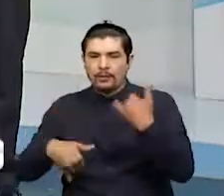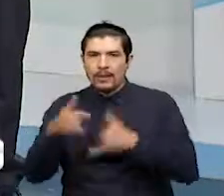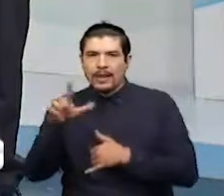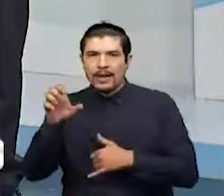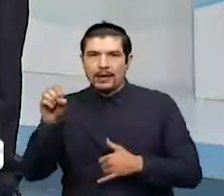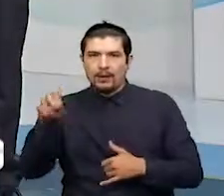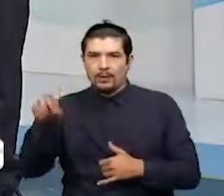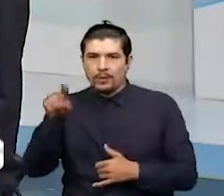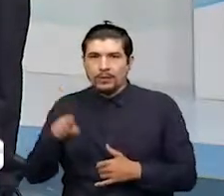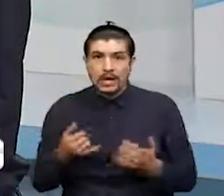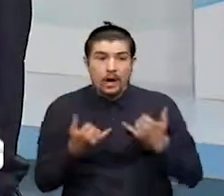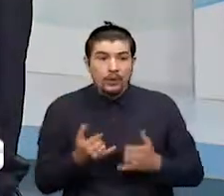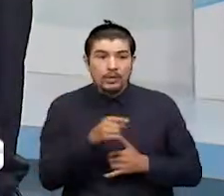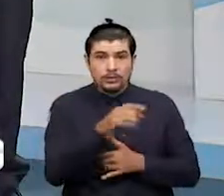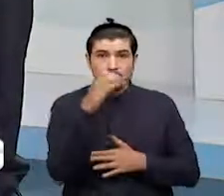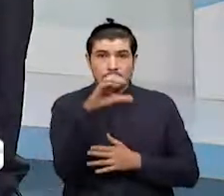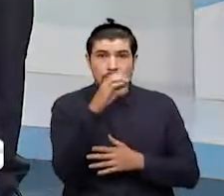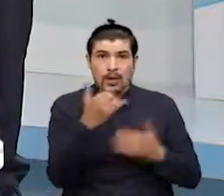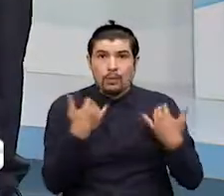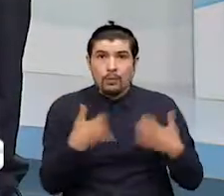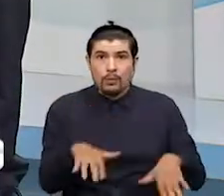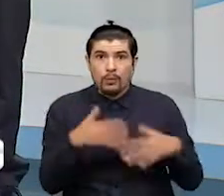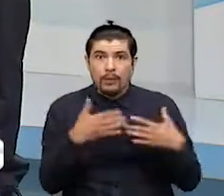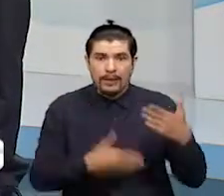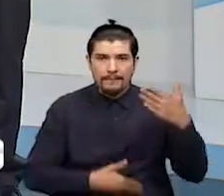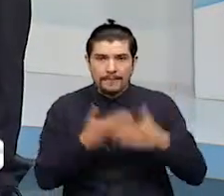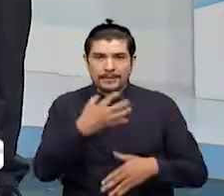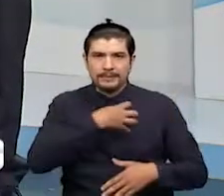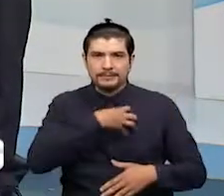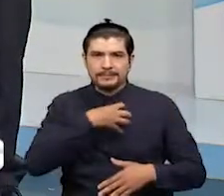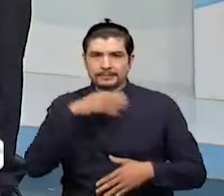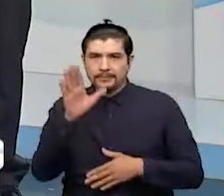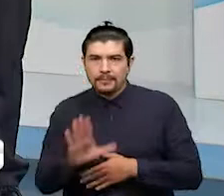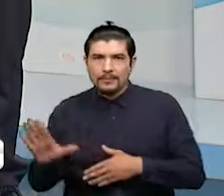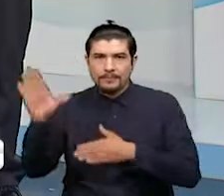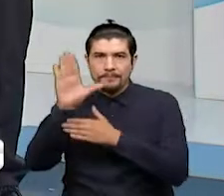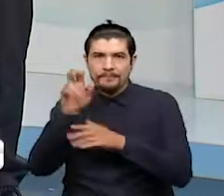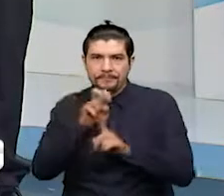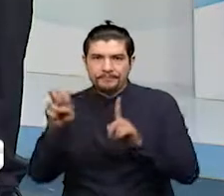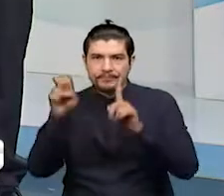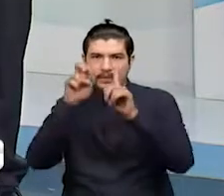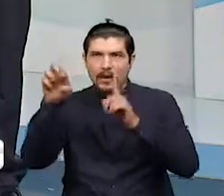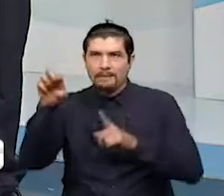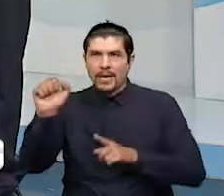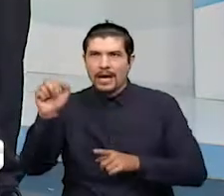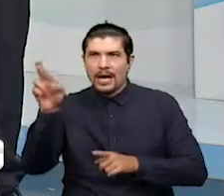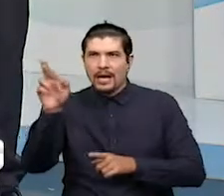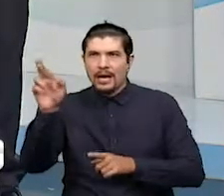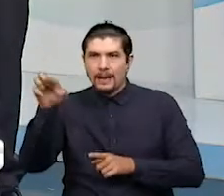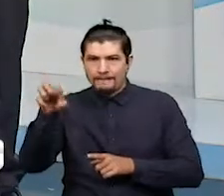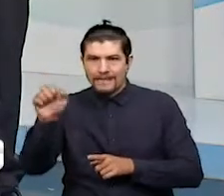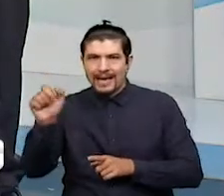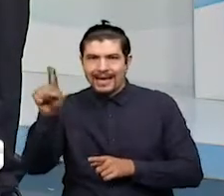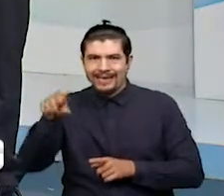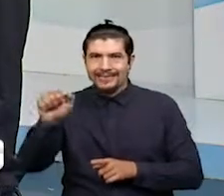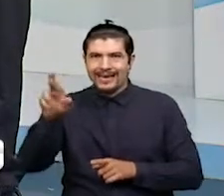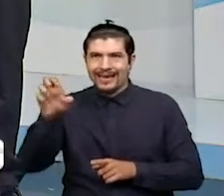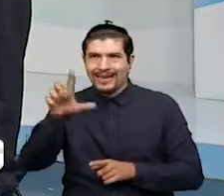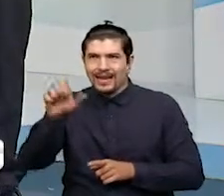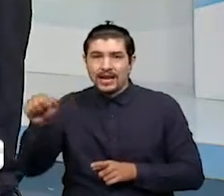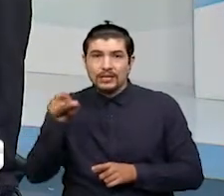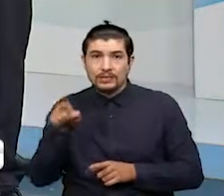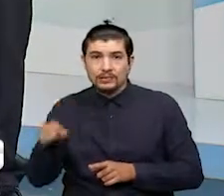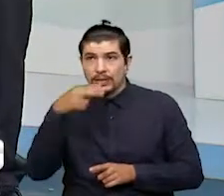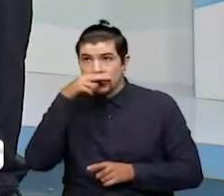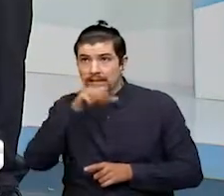actualmente en cúcuta se disputa el torneo departamental en la categoría pasarela en la rama masculina y femenina infortunadamente